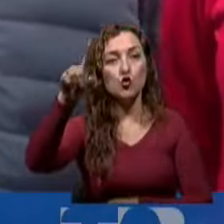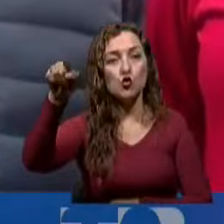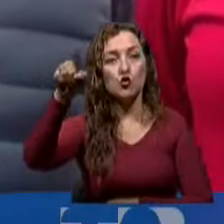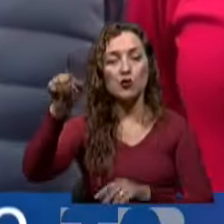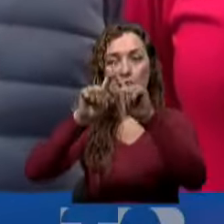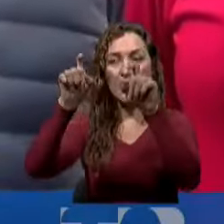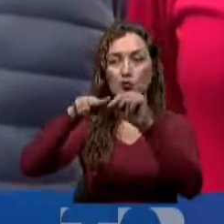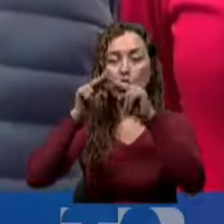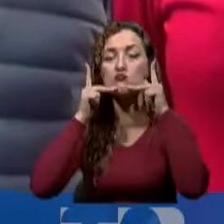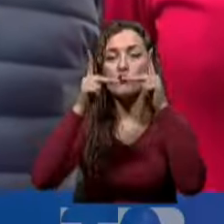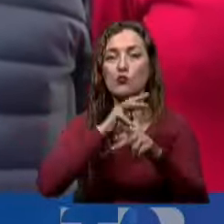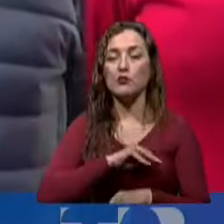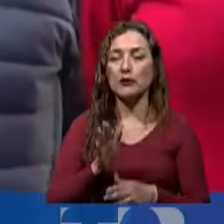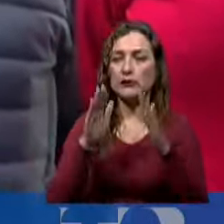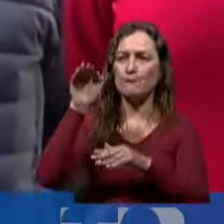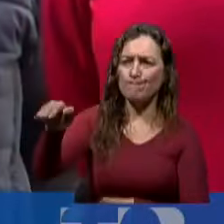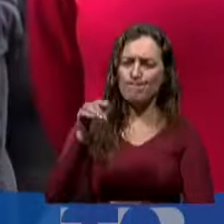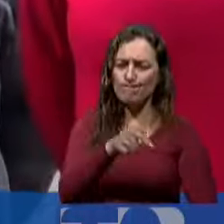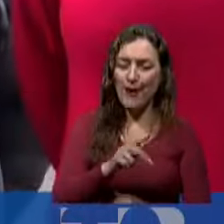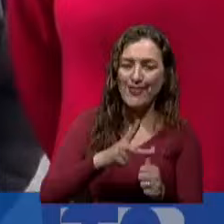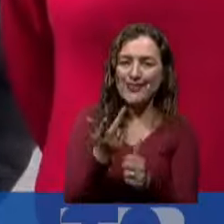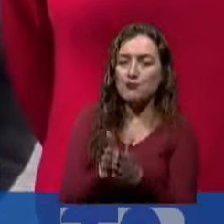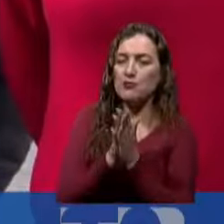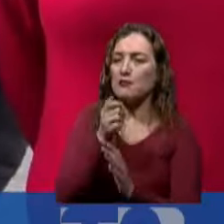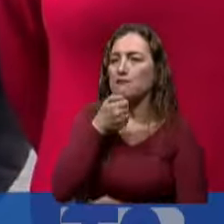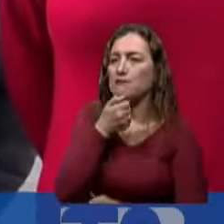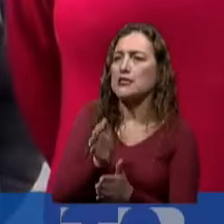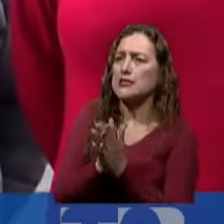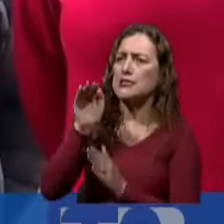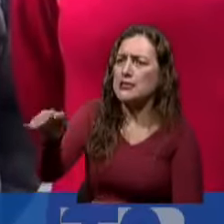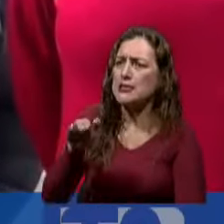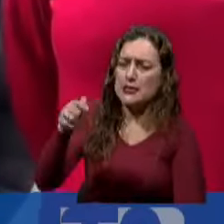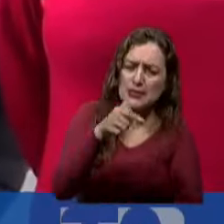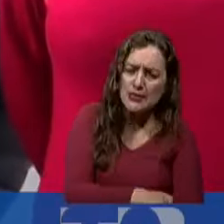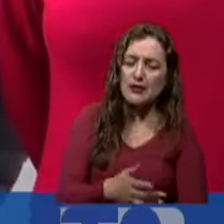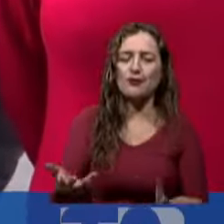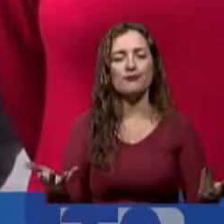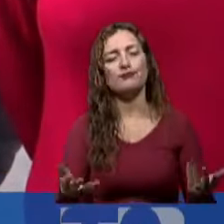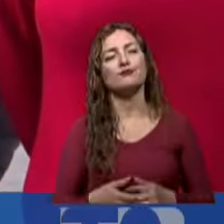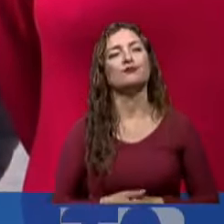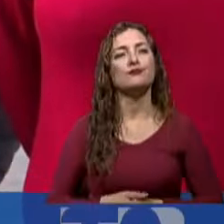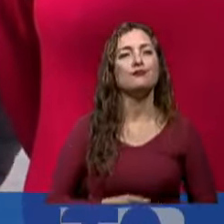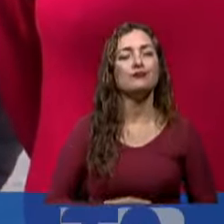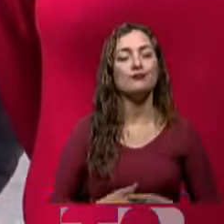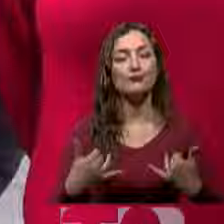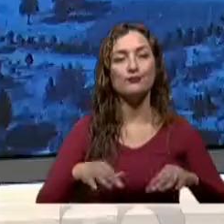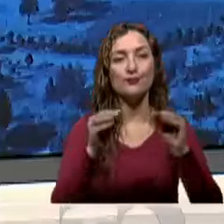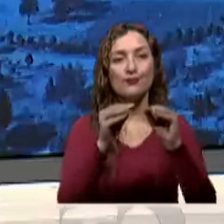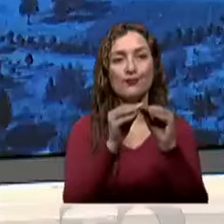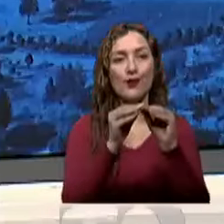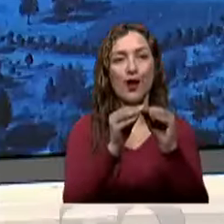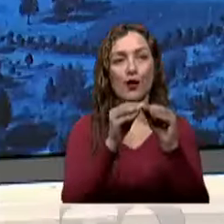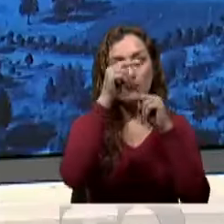obras públicas, atienda el pedido, el tercer pedido que están haciendo los vecinos de acá del sector de La Luz. Con esta información regreso a